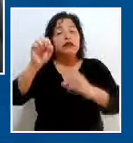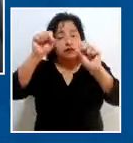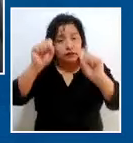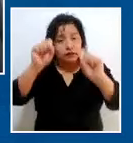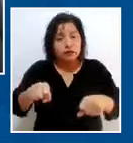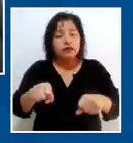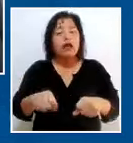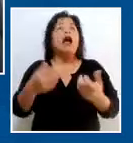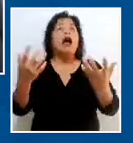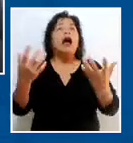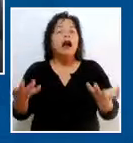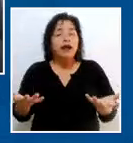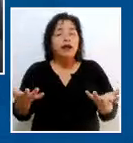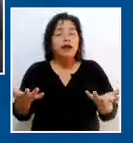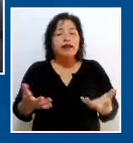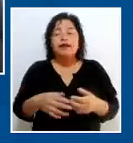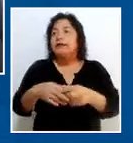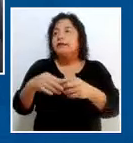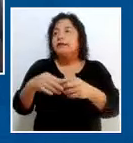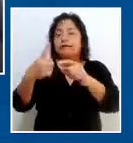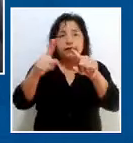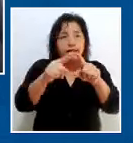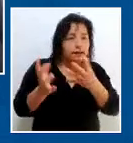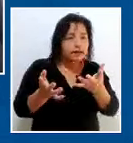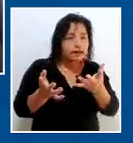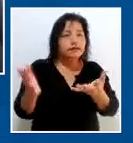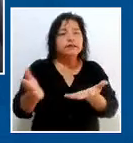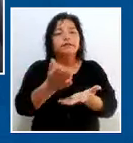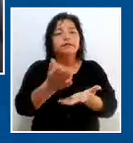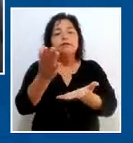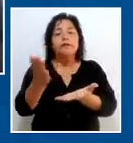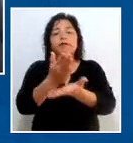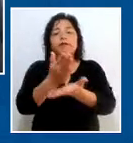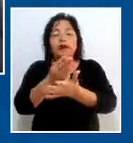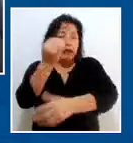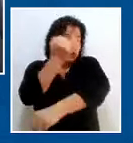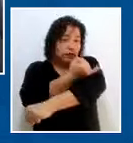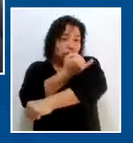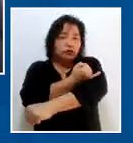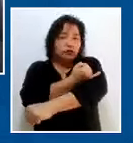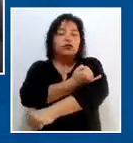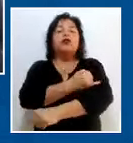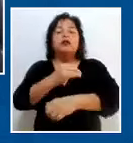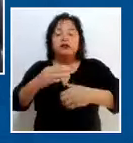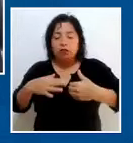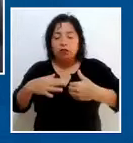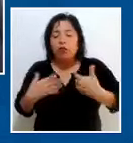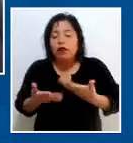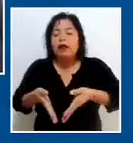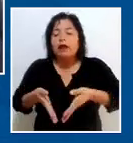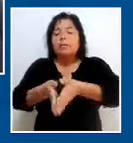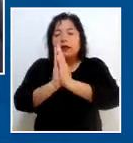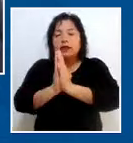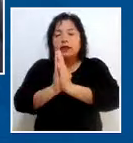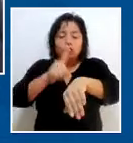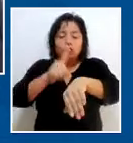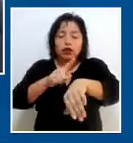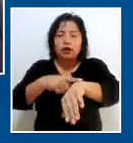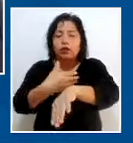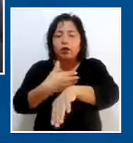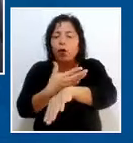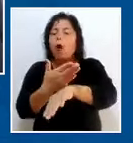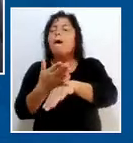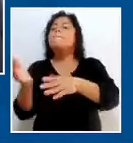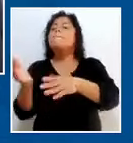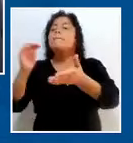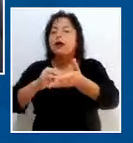existen situaciones en las que la entidad puede pedir un plazo adicional, que se conoce como el plazo de